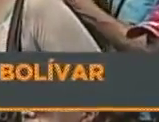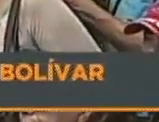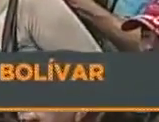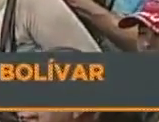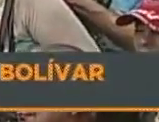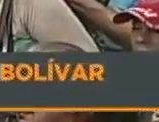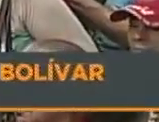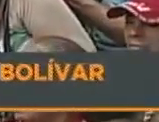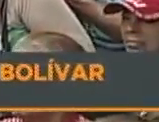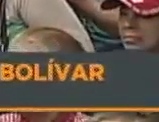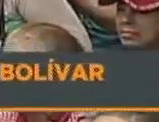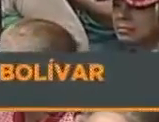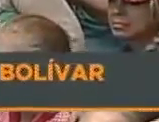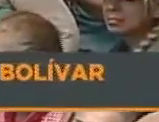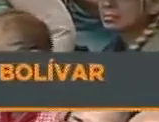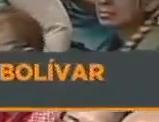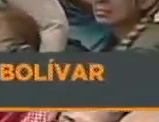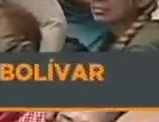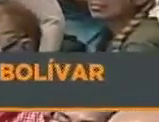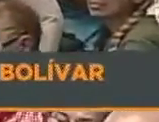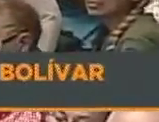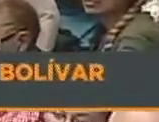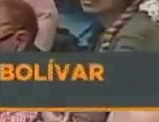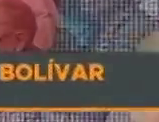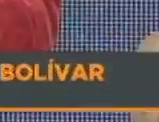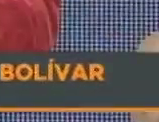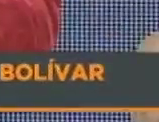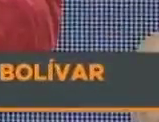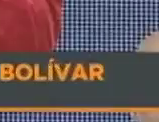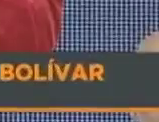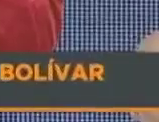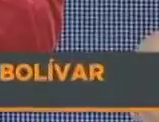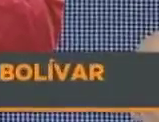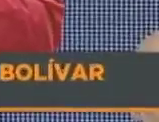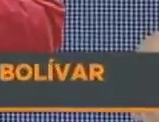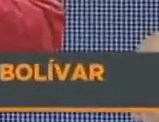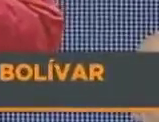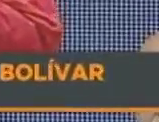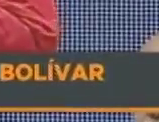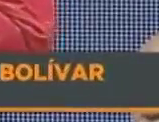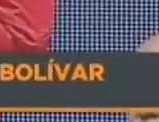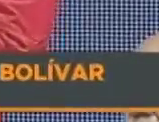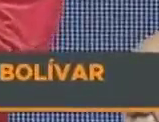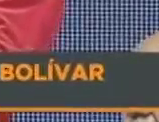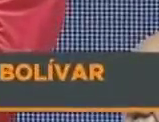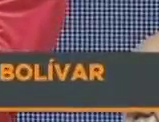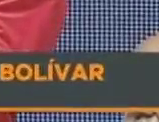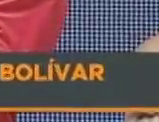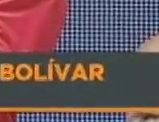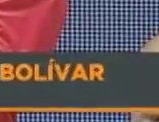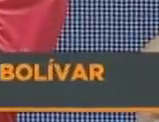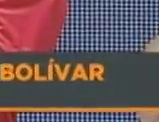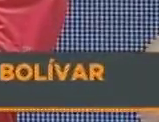la vanguardia de los pueblos libres del mundo. Venezuela hoy es ejemplo de lo que ocurre, de lo que debe ocurrir en el mundo.